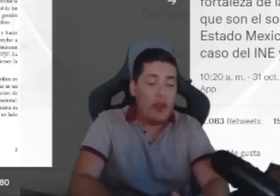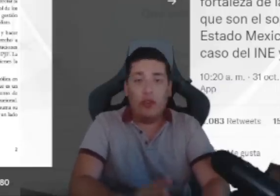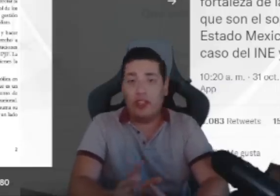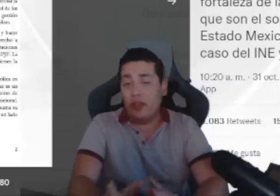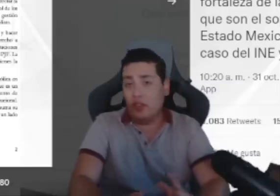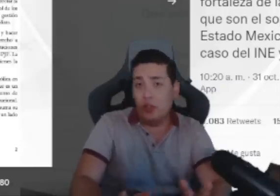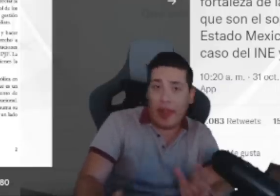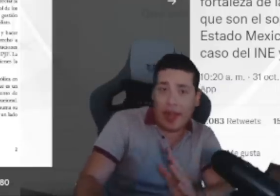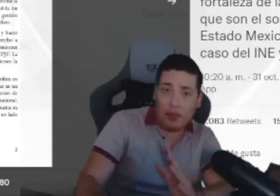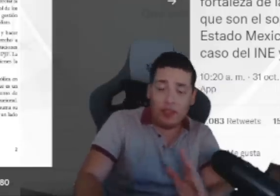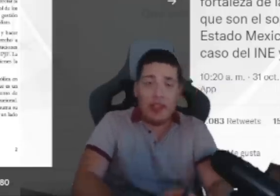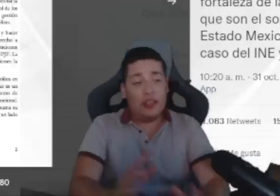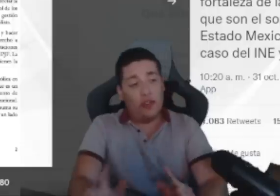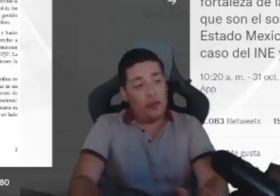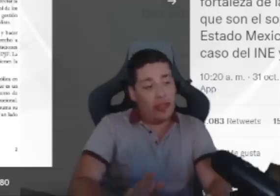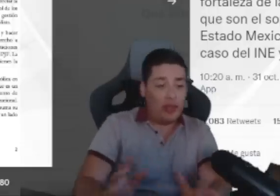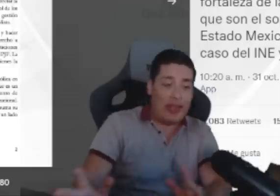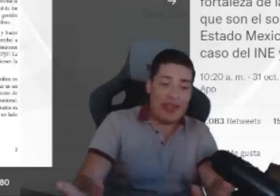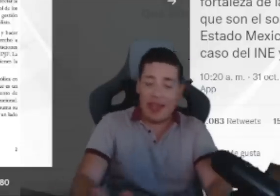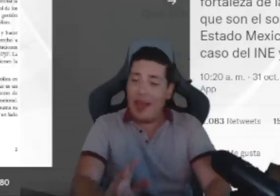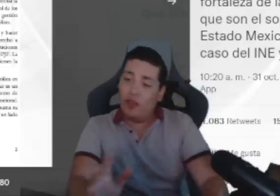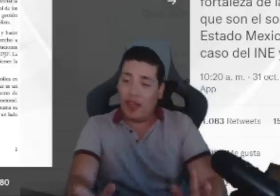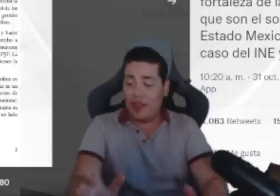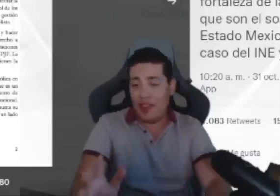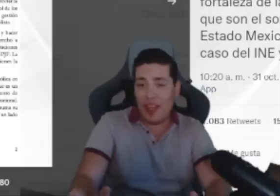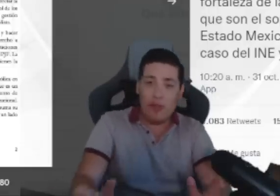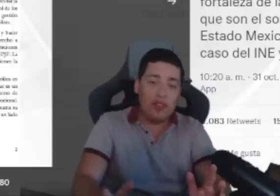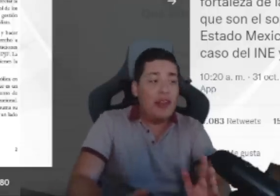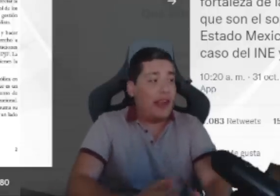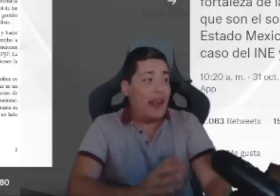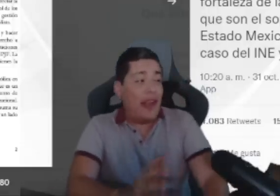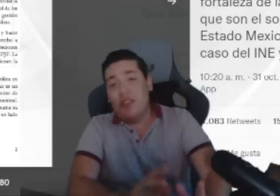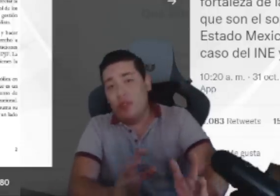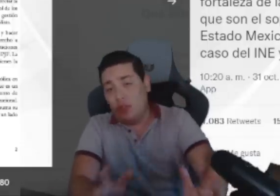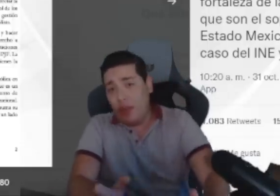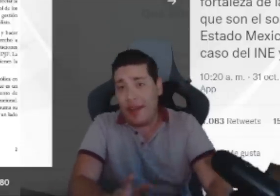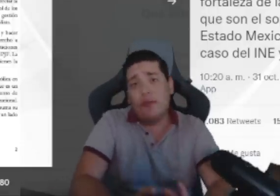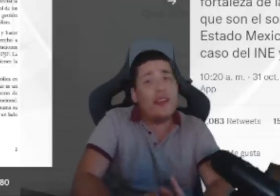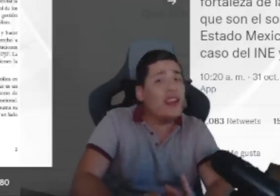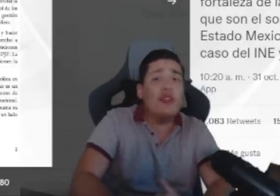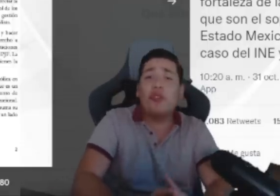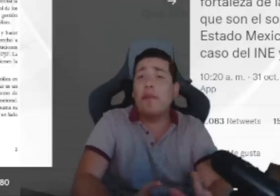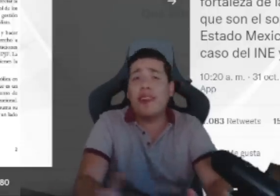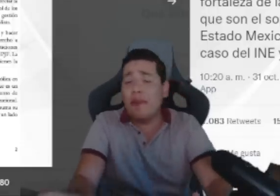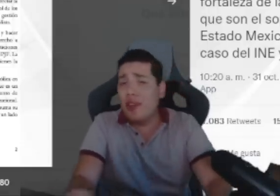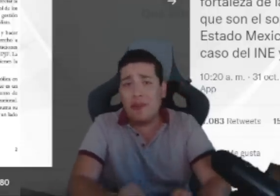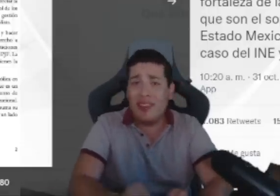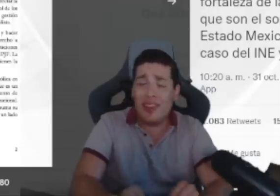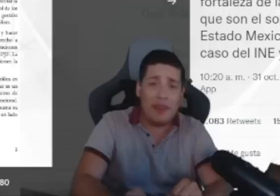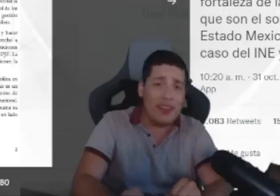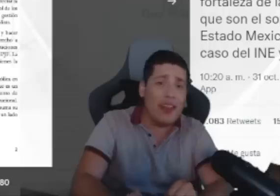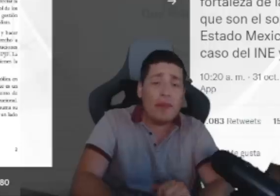son consejos ciudadanos, que somos la ciudadanía los que decidimos, que es nuestro organismo, y eso es